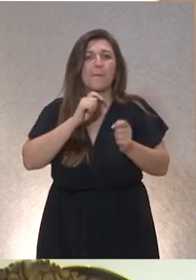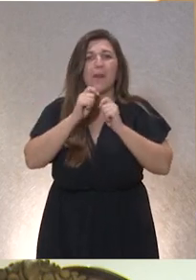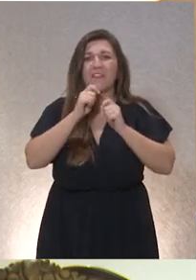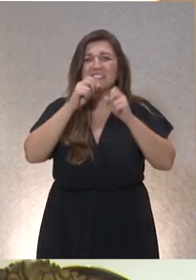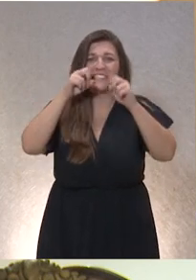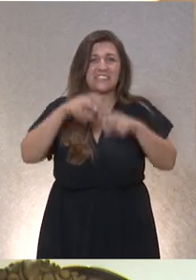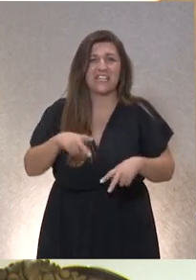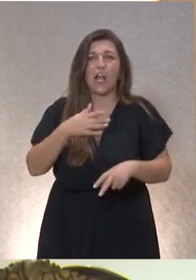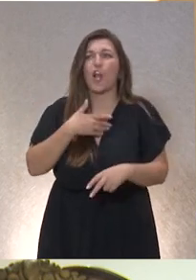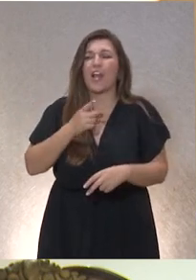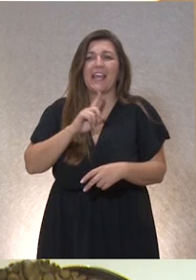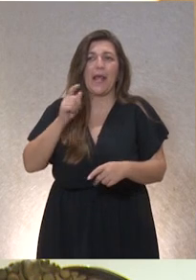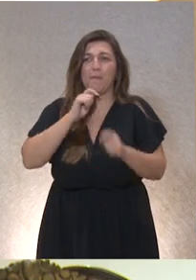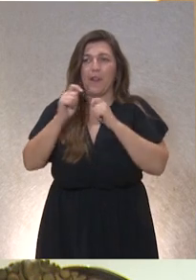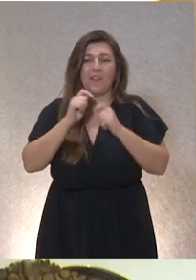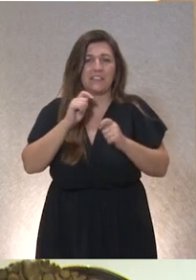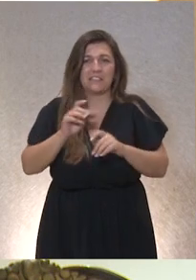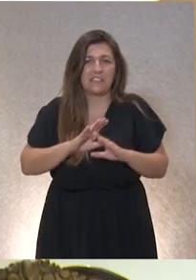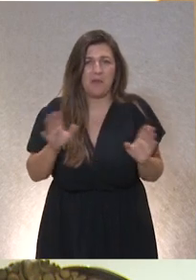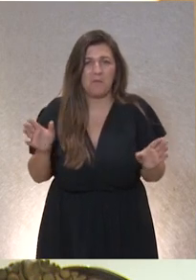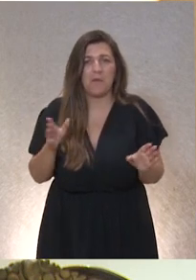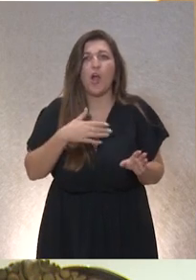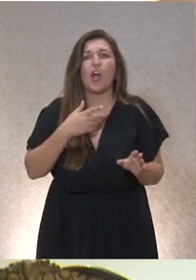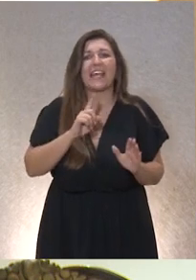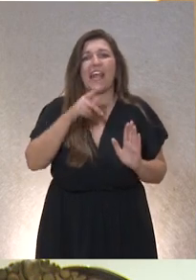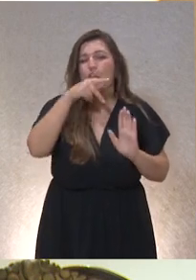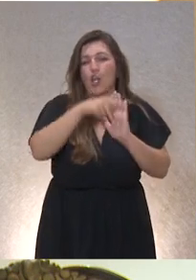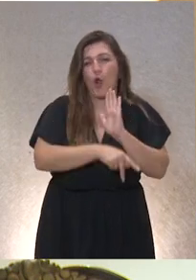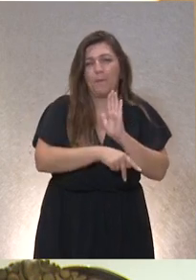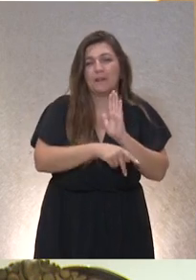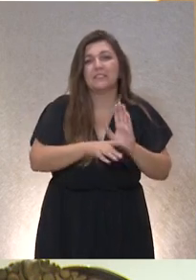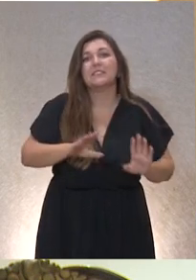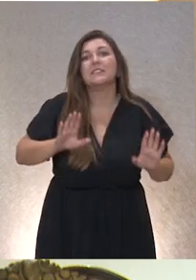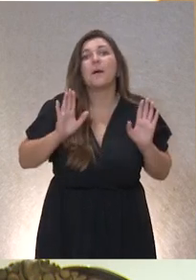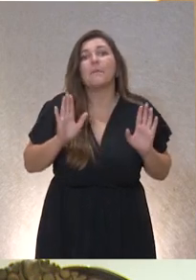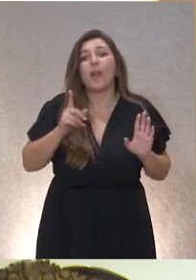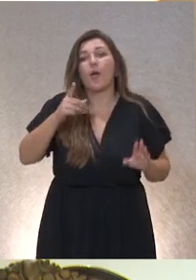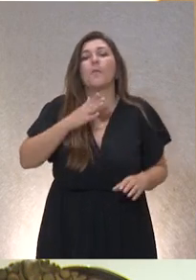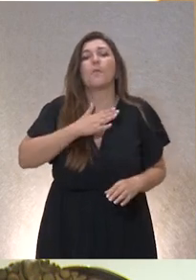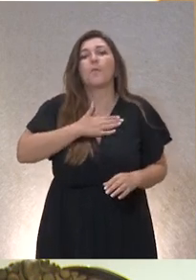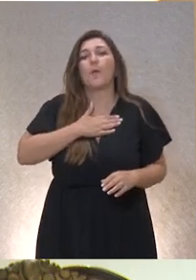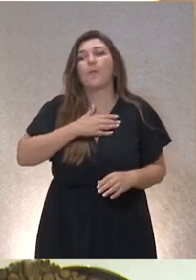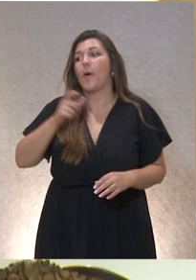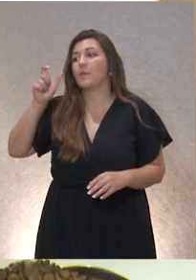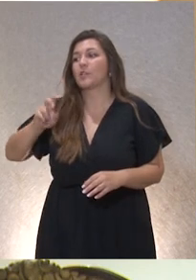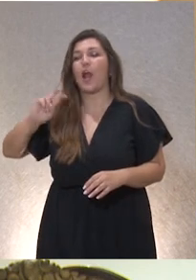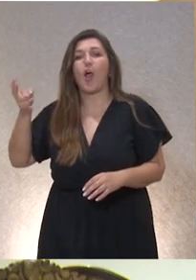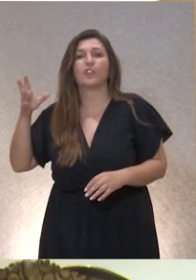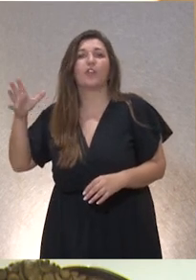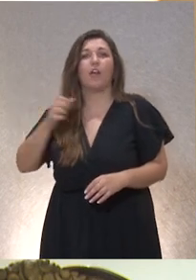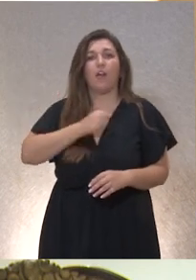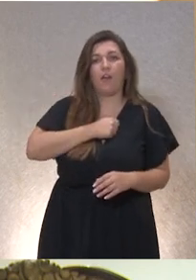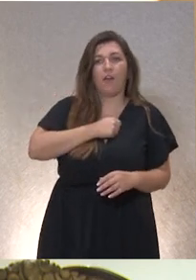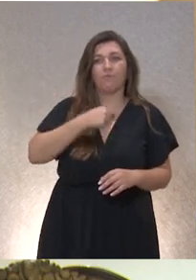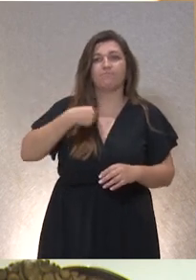no quieren periodistas sin normas no quieren normas pero que se apropian y metabolizan el trabajo de terceros a los que desarman